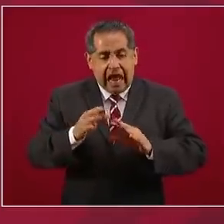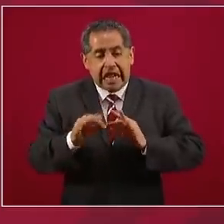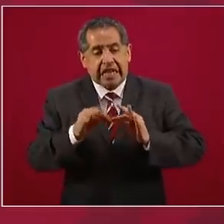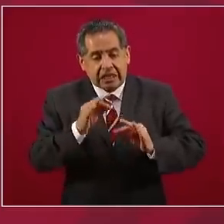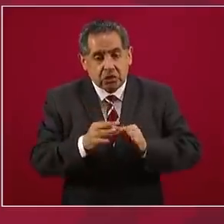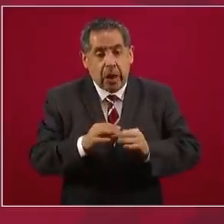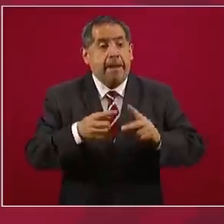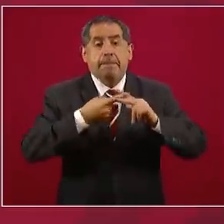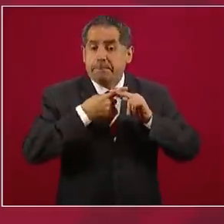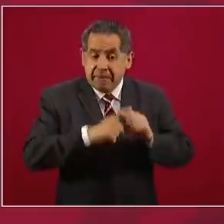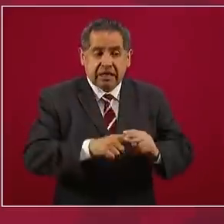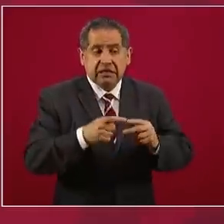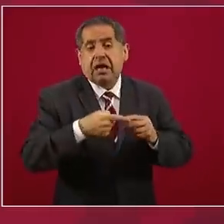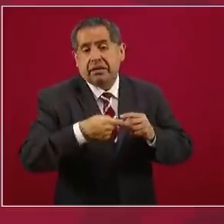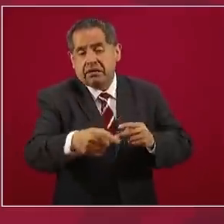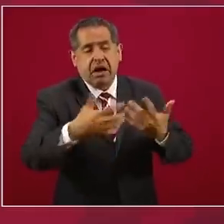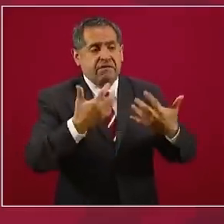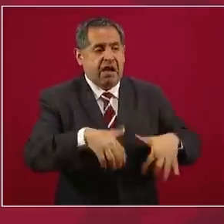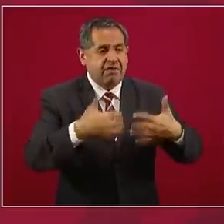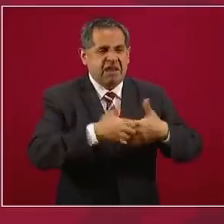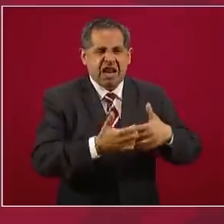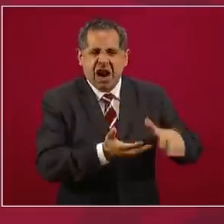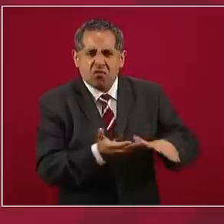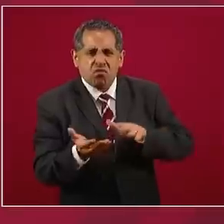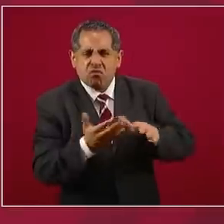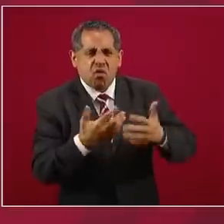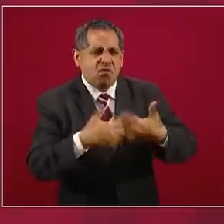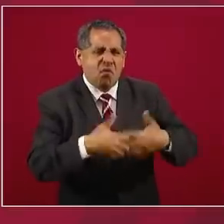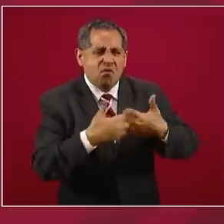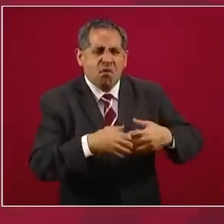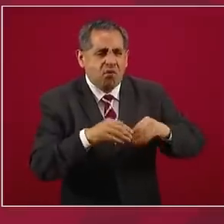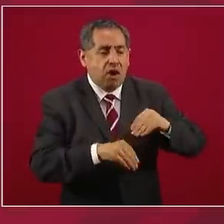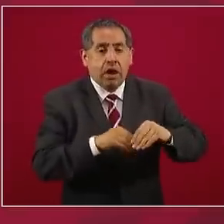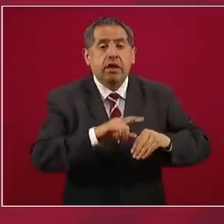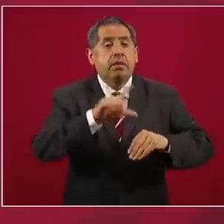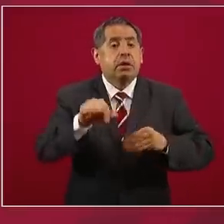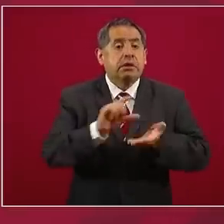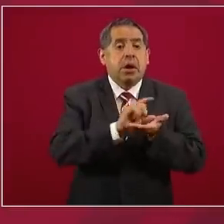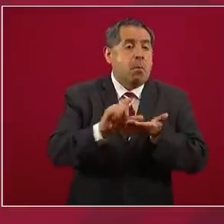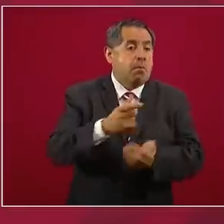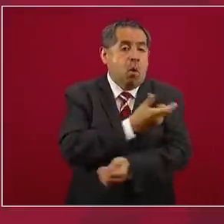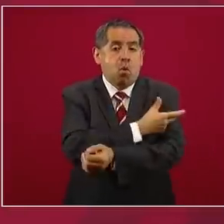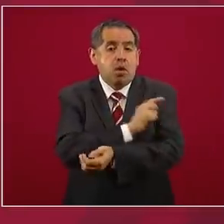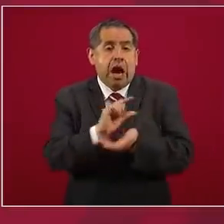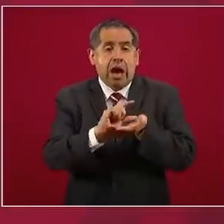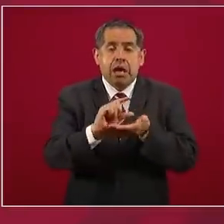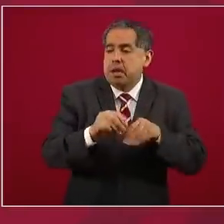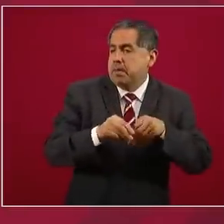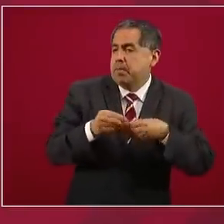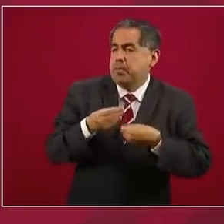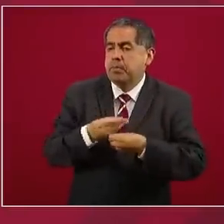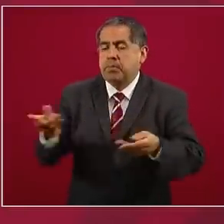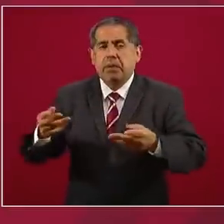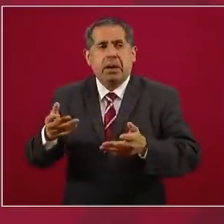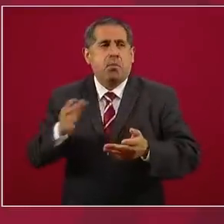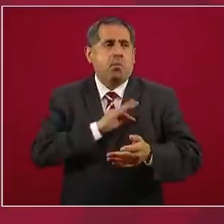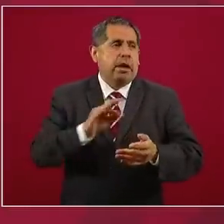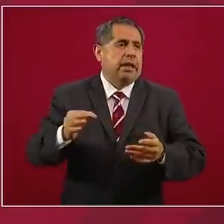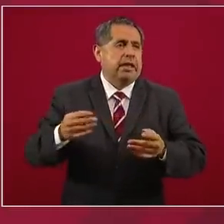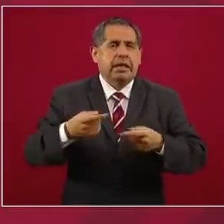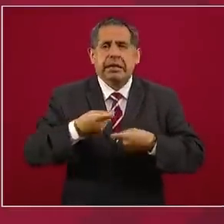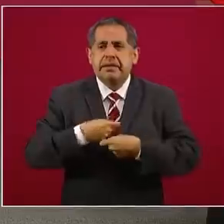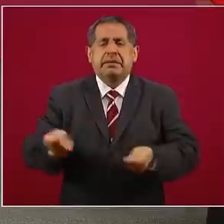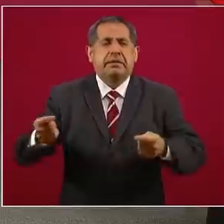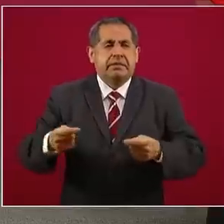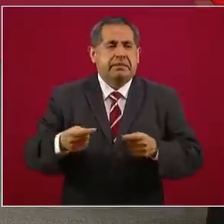la fabricación para disponer de la vacuna a partir del primer trimestre